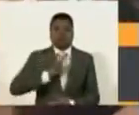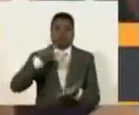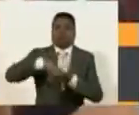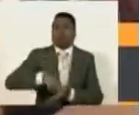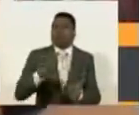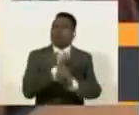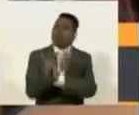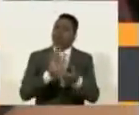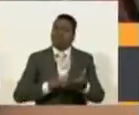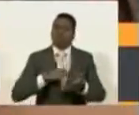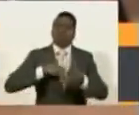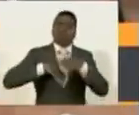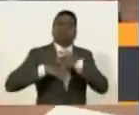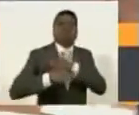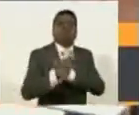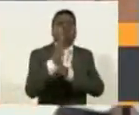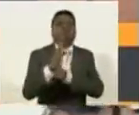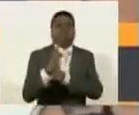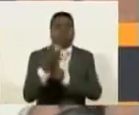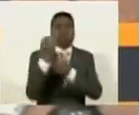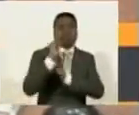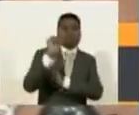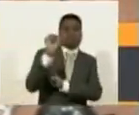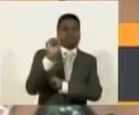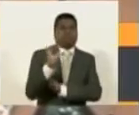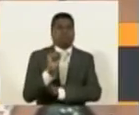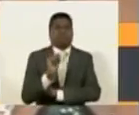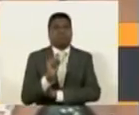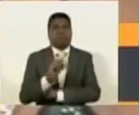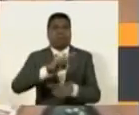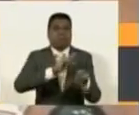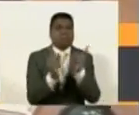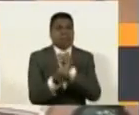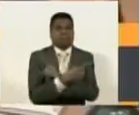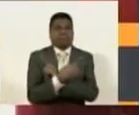a seguir adelante y al contrario, muy al contrario.